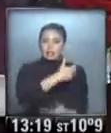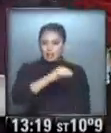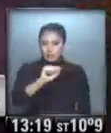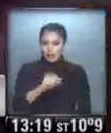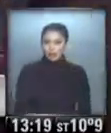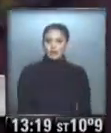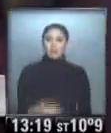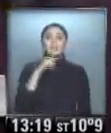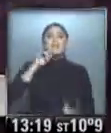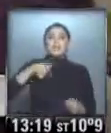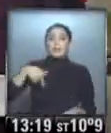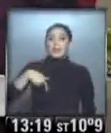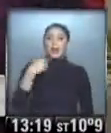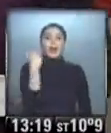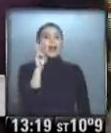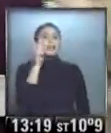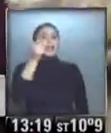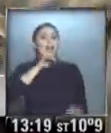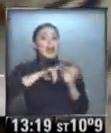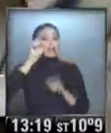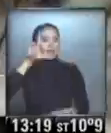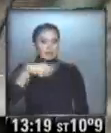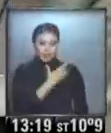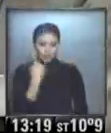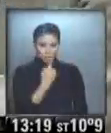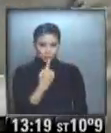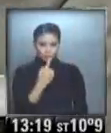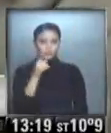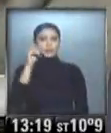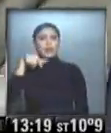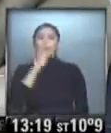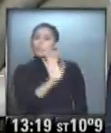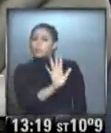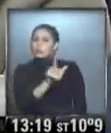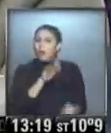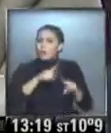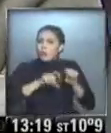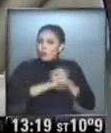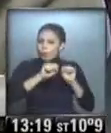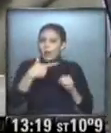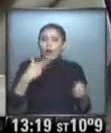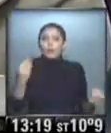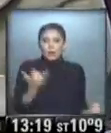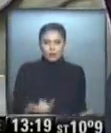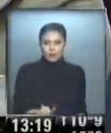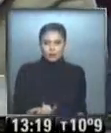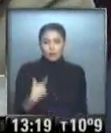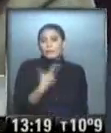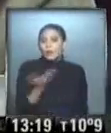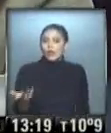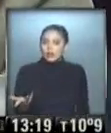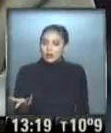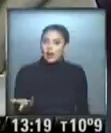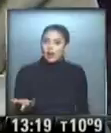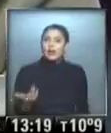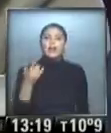rectora, está junto a nosotros también Raquel Papalardo. Rectora, básicamente, ¿qué tipo de amenaza de bomba se recibe? Y generalmente se